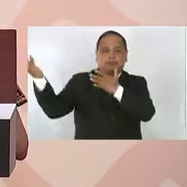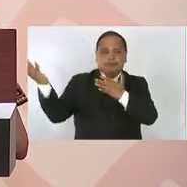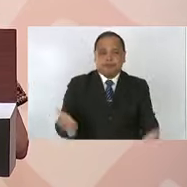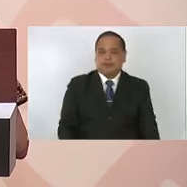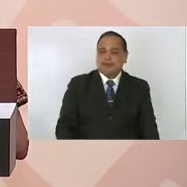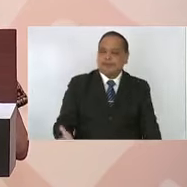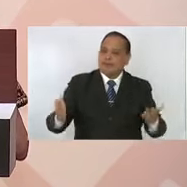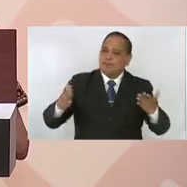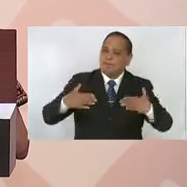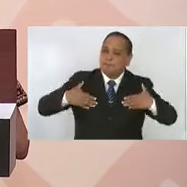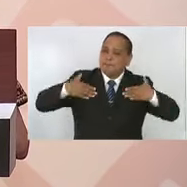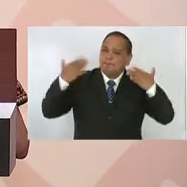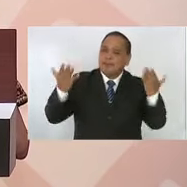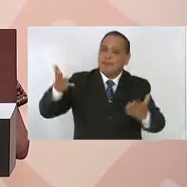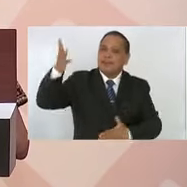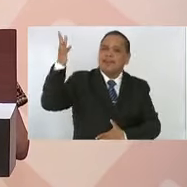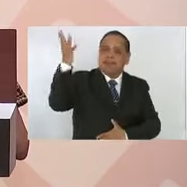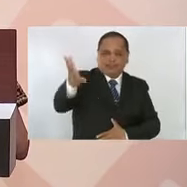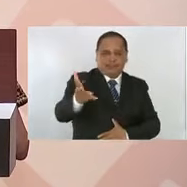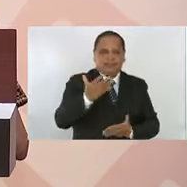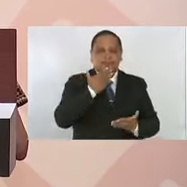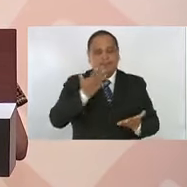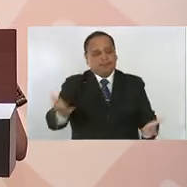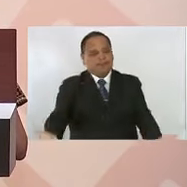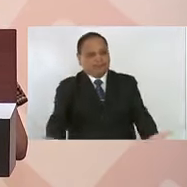esperanza. Quiero